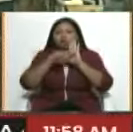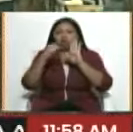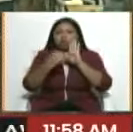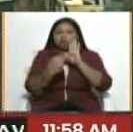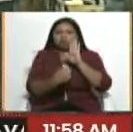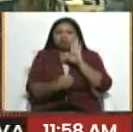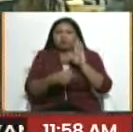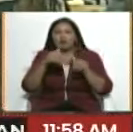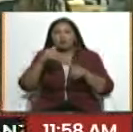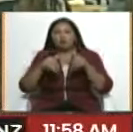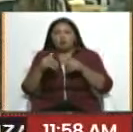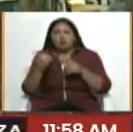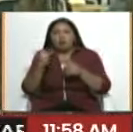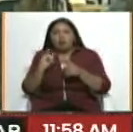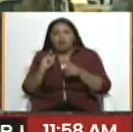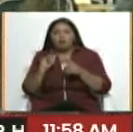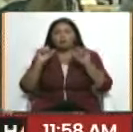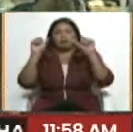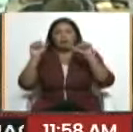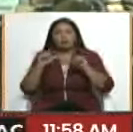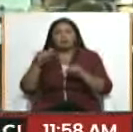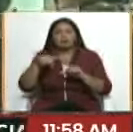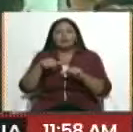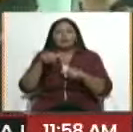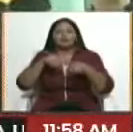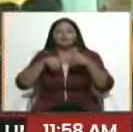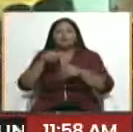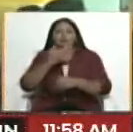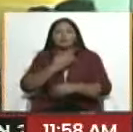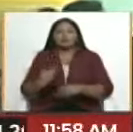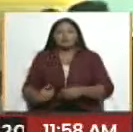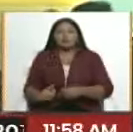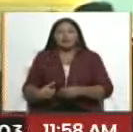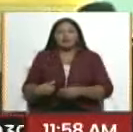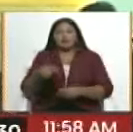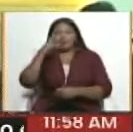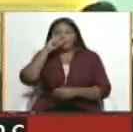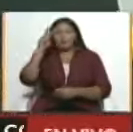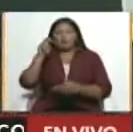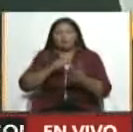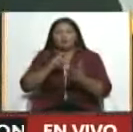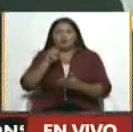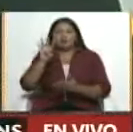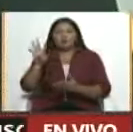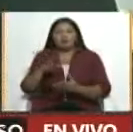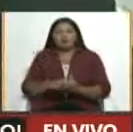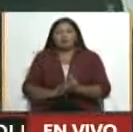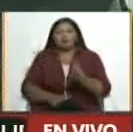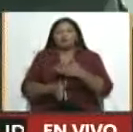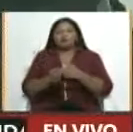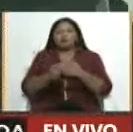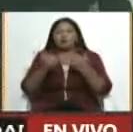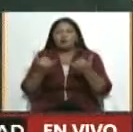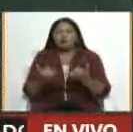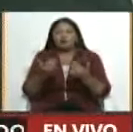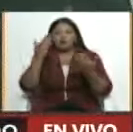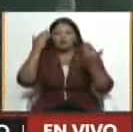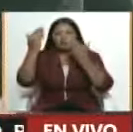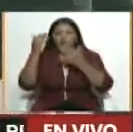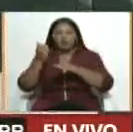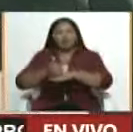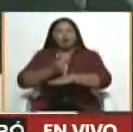cronograma electoral para estas elecciones presidenciales del año 2024. Continúa en este momento el saludo